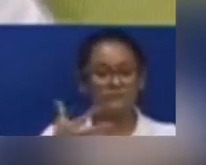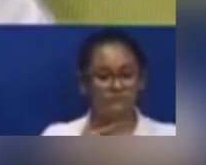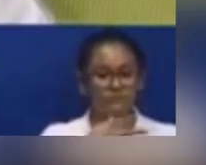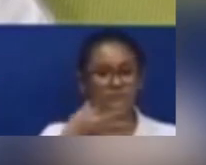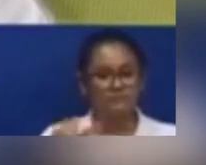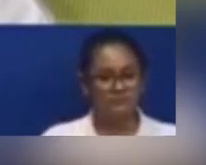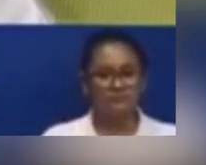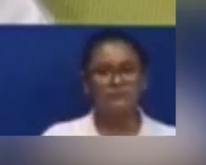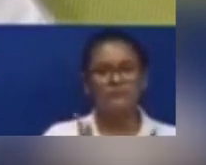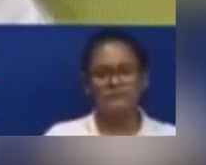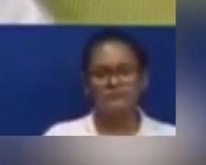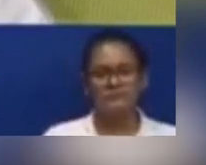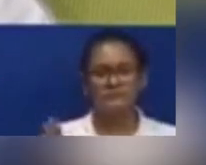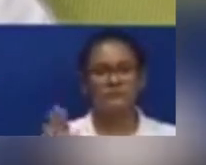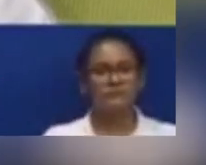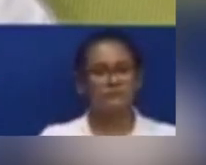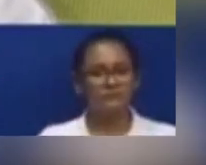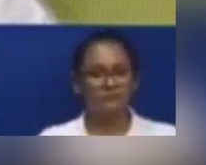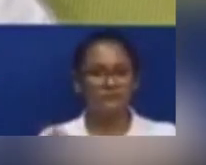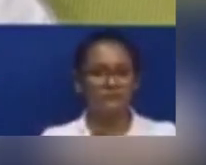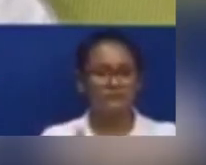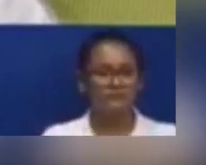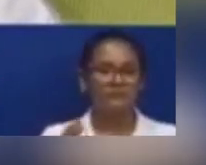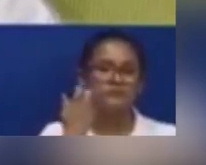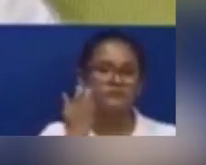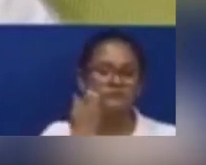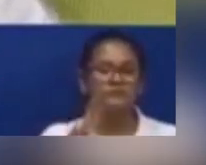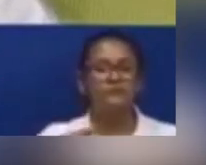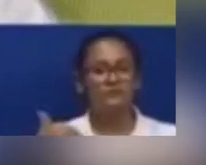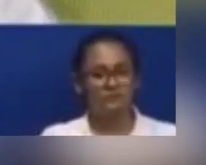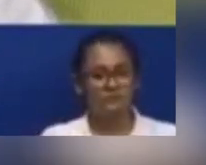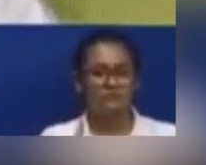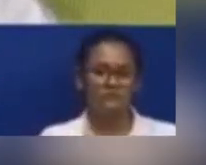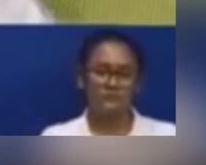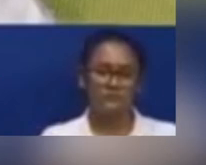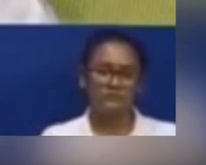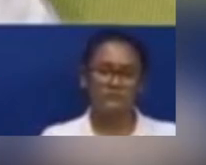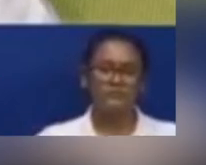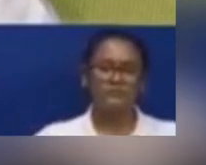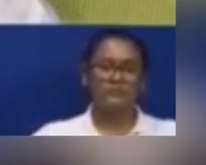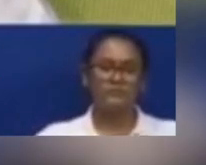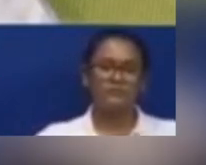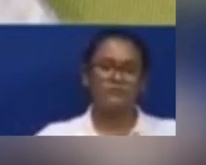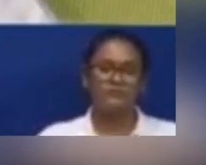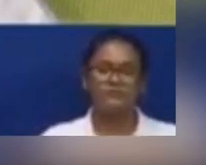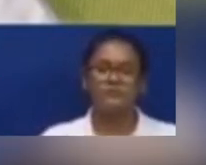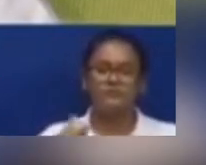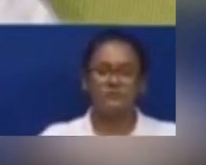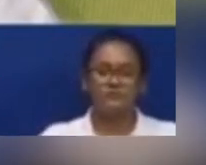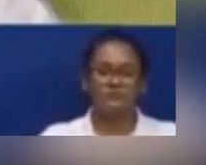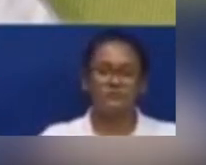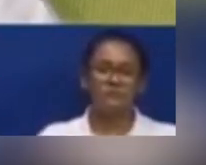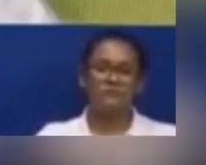otros fallecimientos en personas que han estado en seguimiento debido a tromboembolismo pulmonar, diabetes, infarto agudo